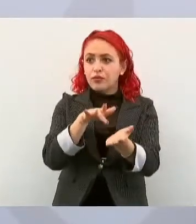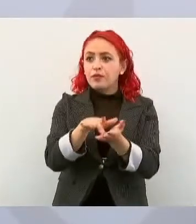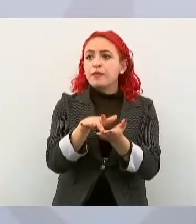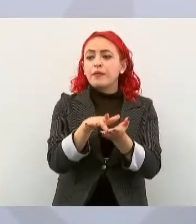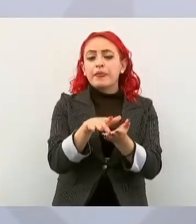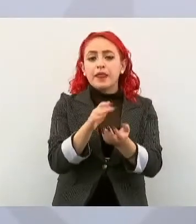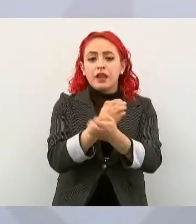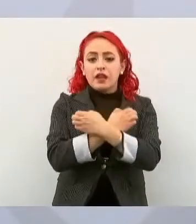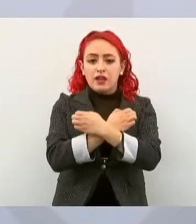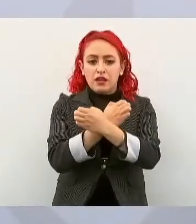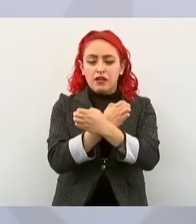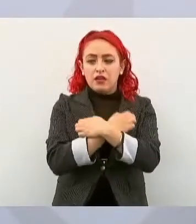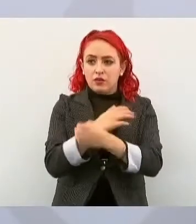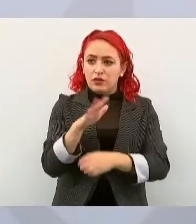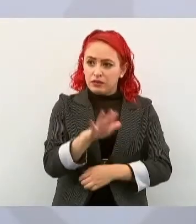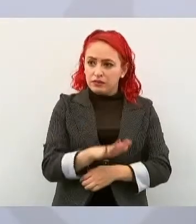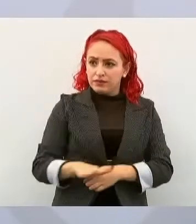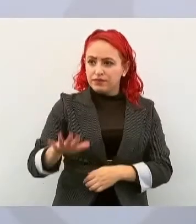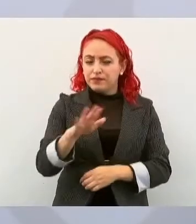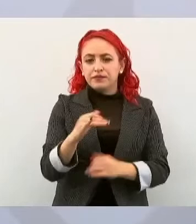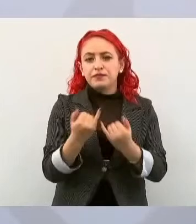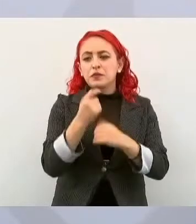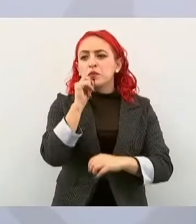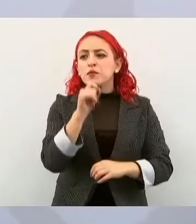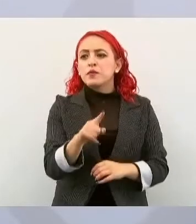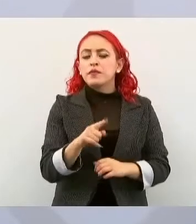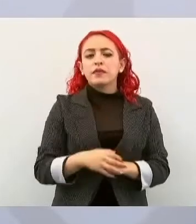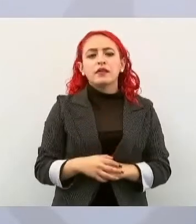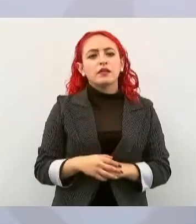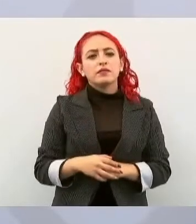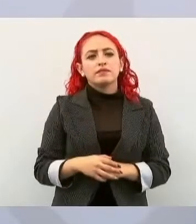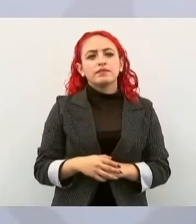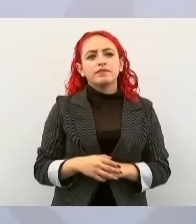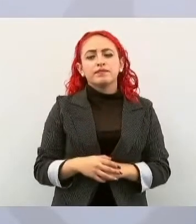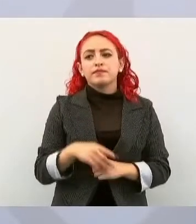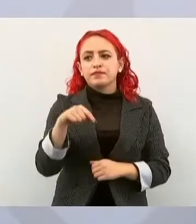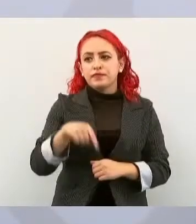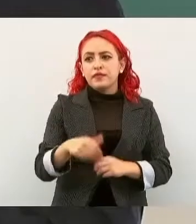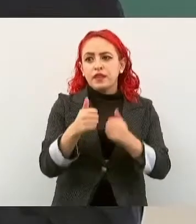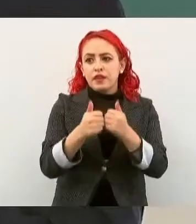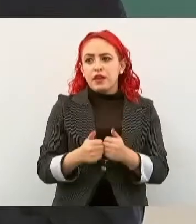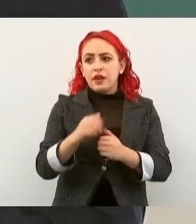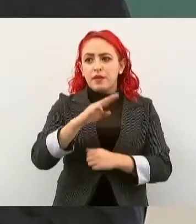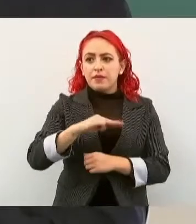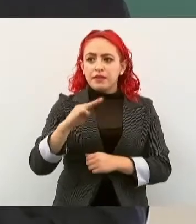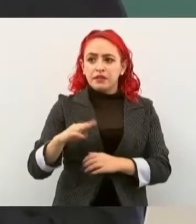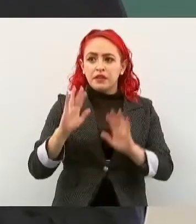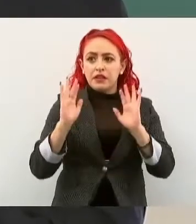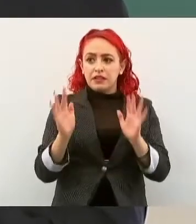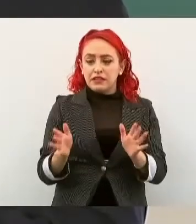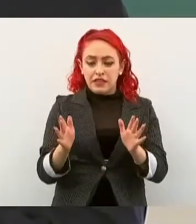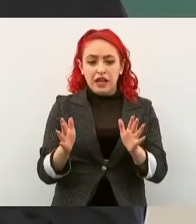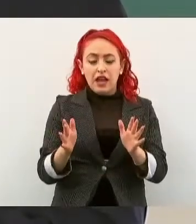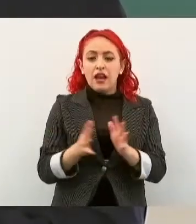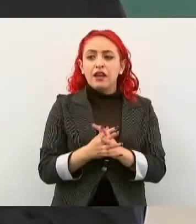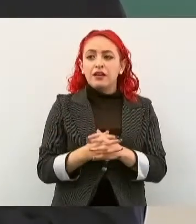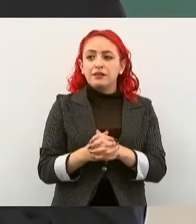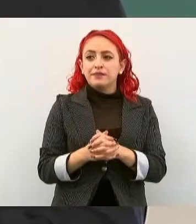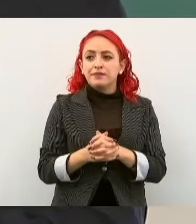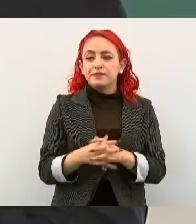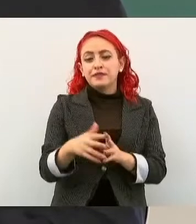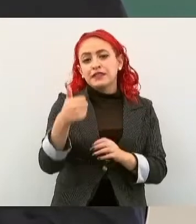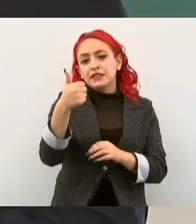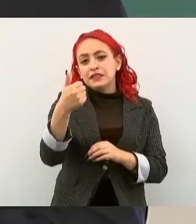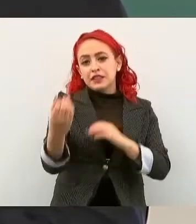la educación pública. También estamos aquí en Michoacán ya con 6